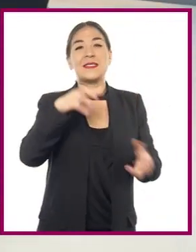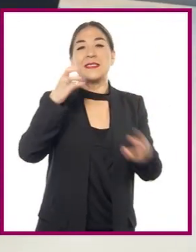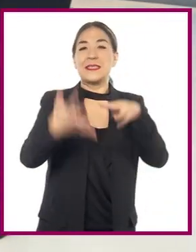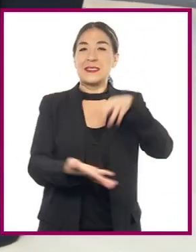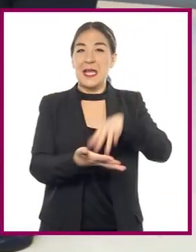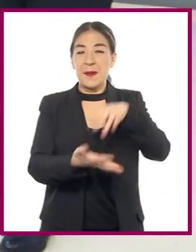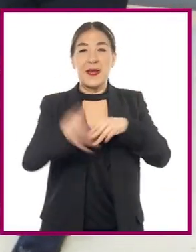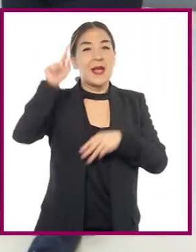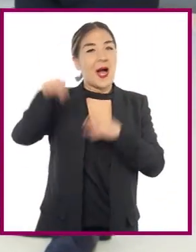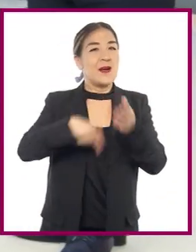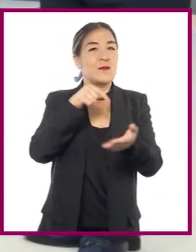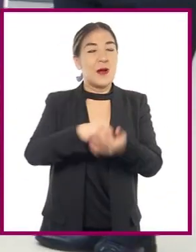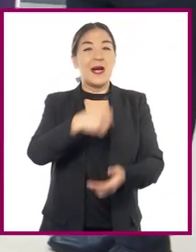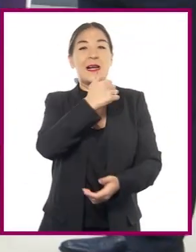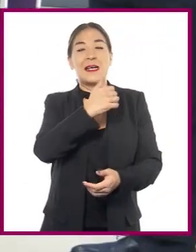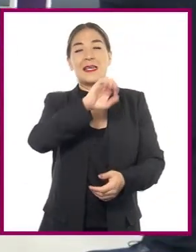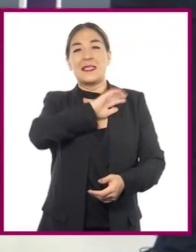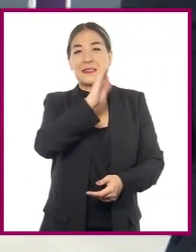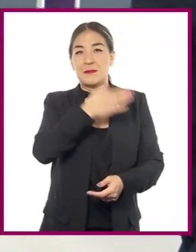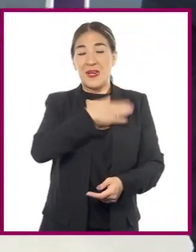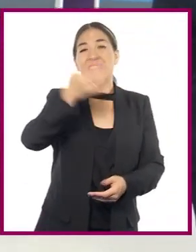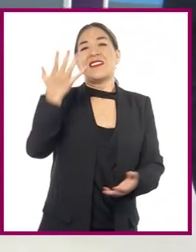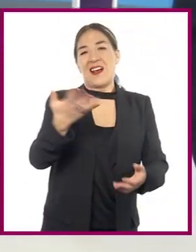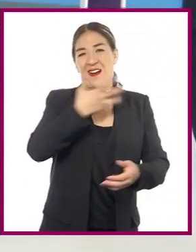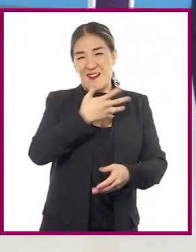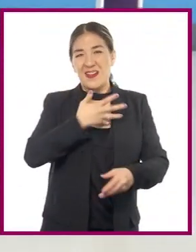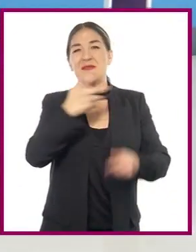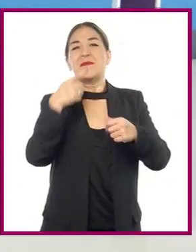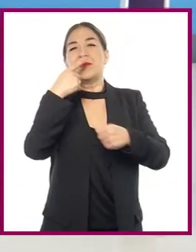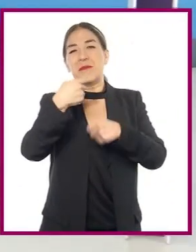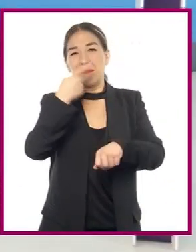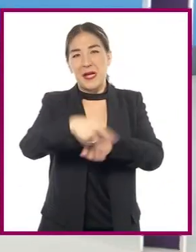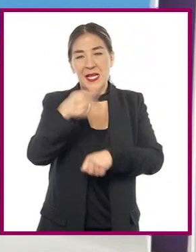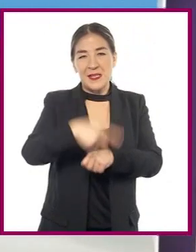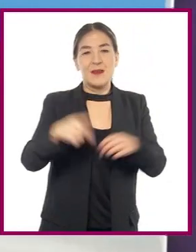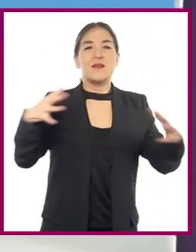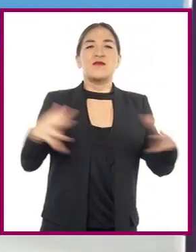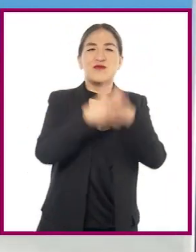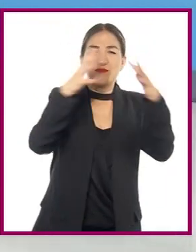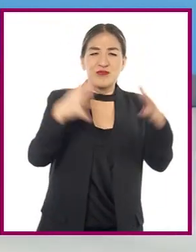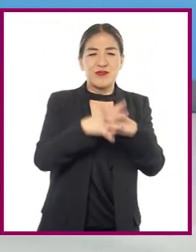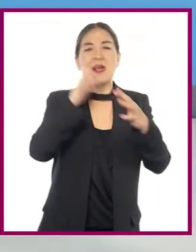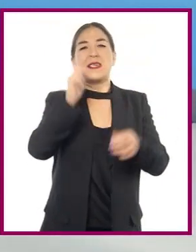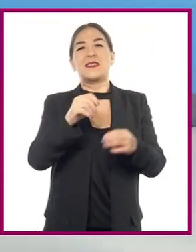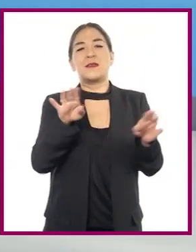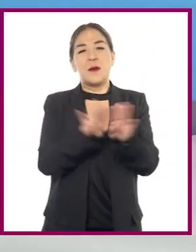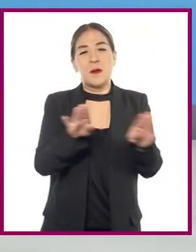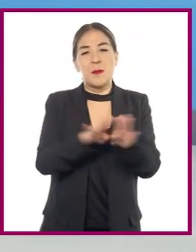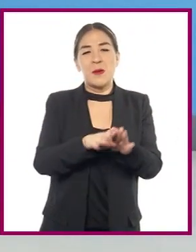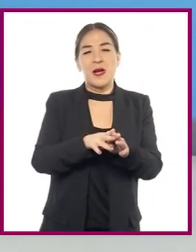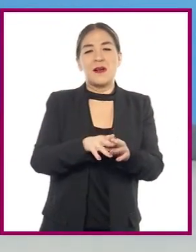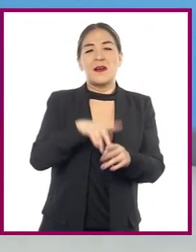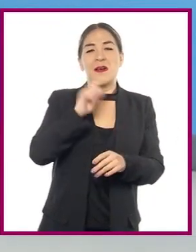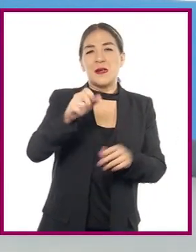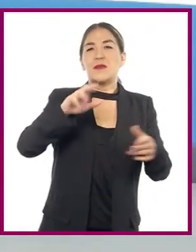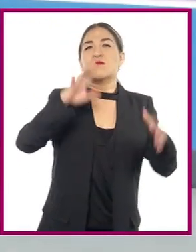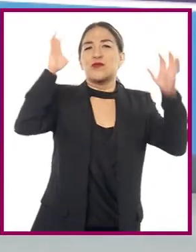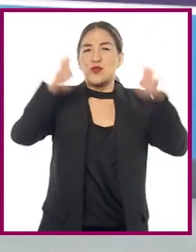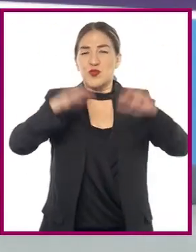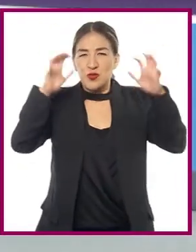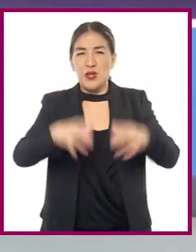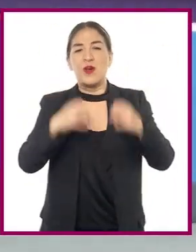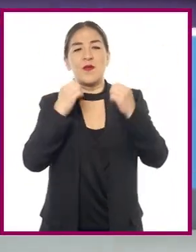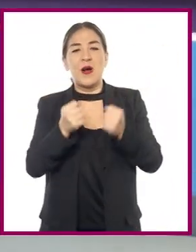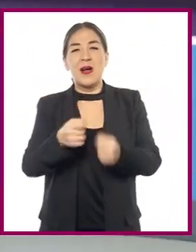España, en el cual había peligros como tormentas, naufragios y el asedio por parte de los piratas,